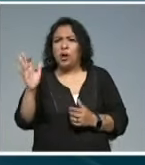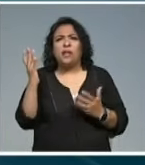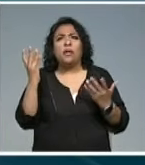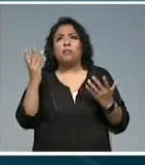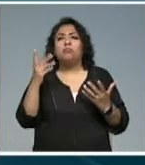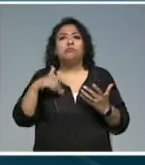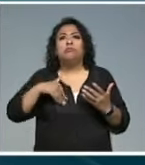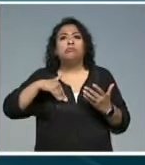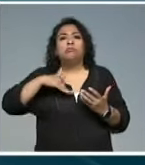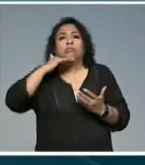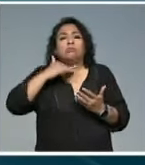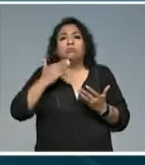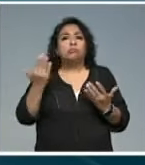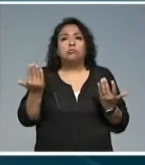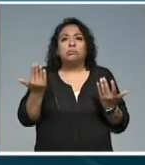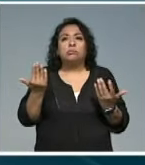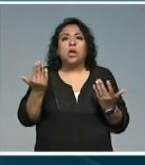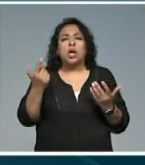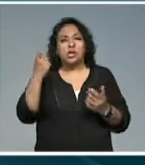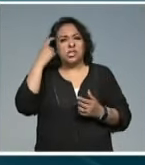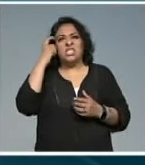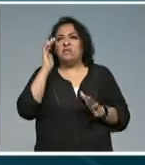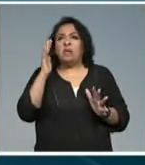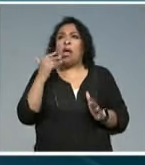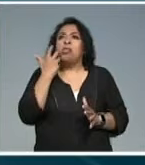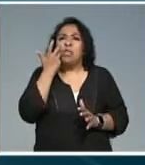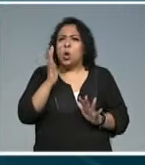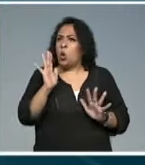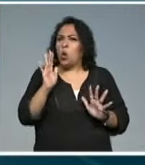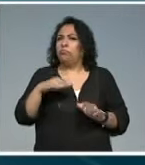sin darse cuenta, sin estar muy conscientes de ello.